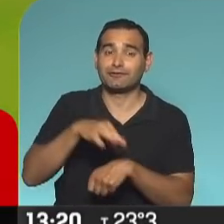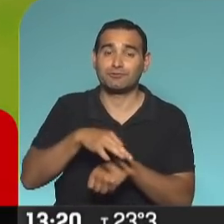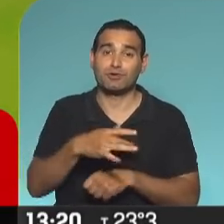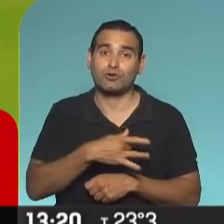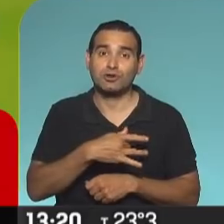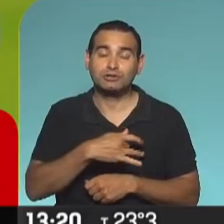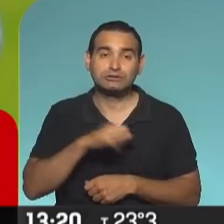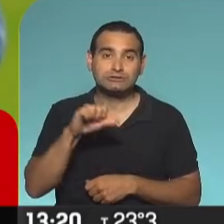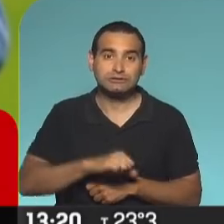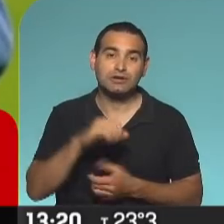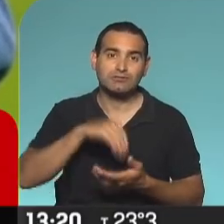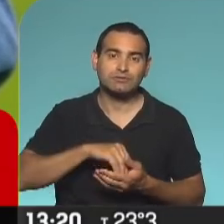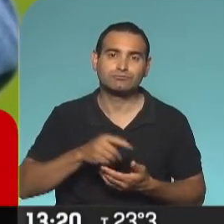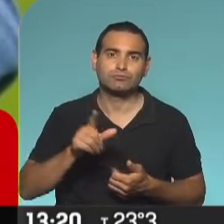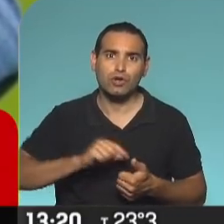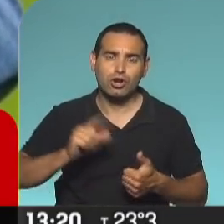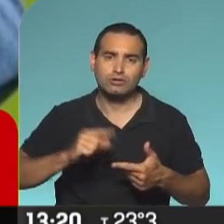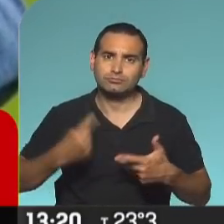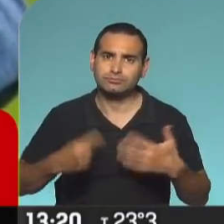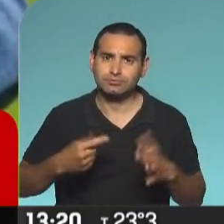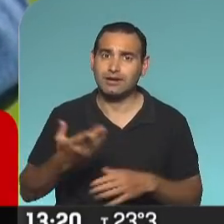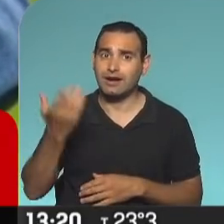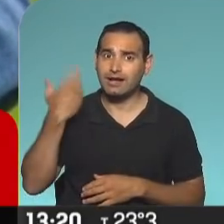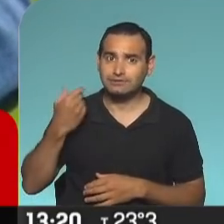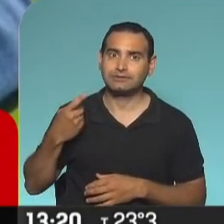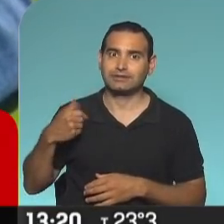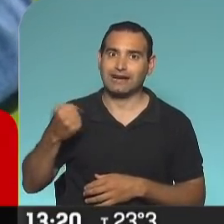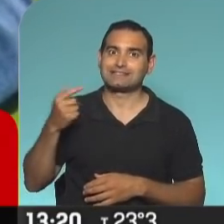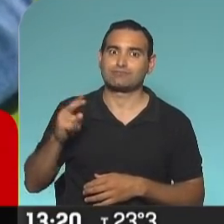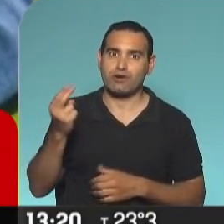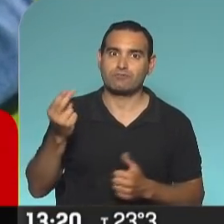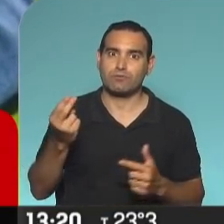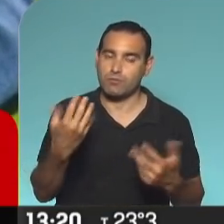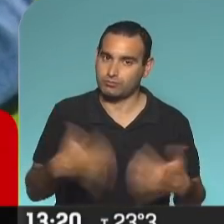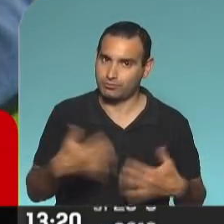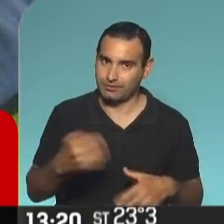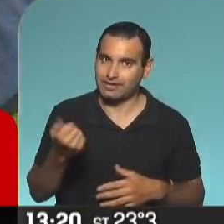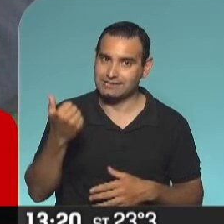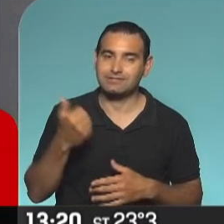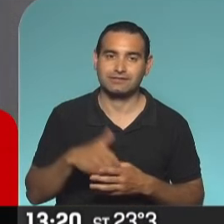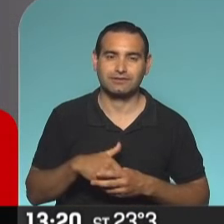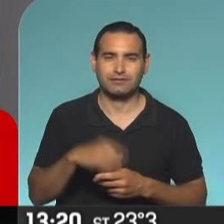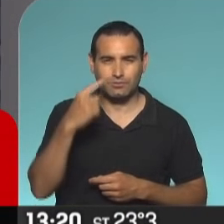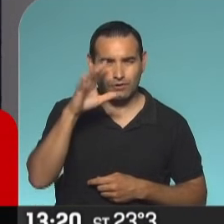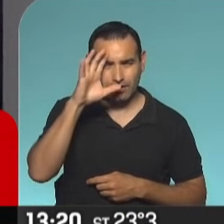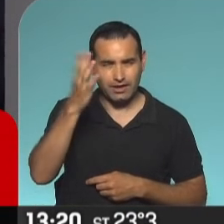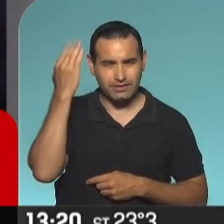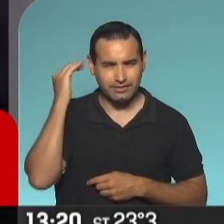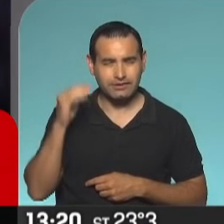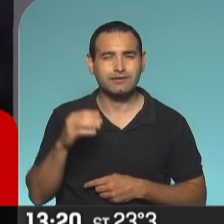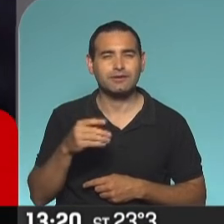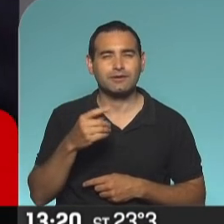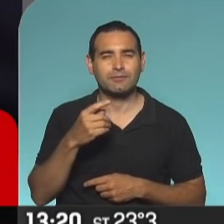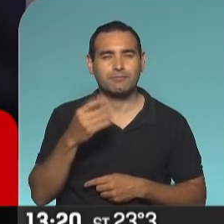con dolencias muy importantes, estuvo al borde de la muerte en más de una ocasión. Hay que remontarse a esa imagen, esa triste imagen